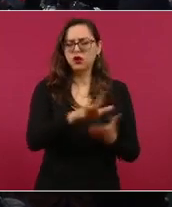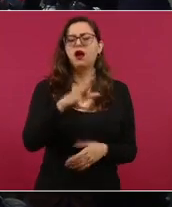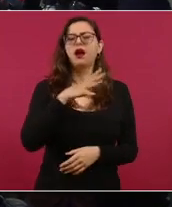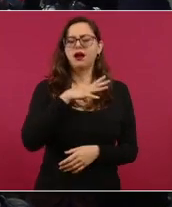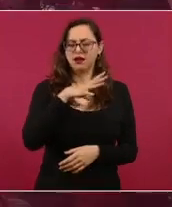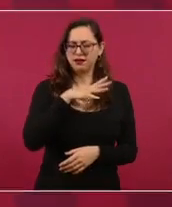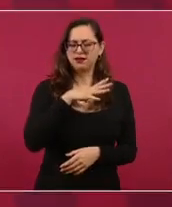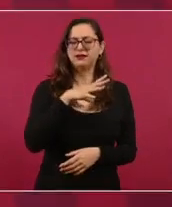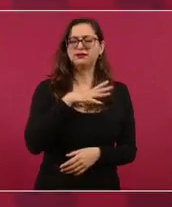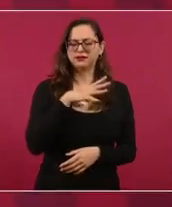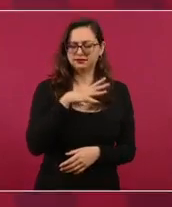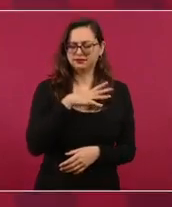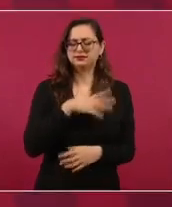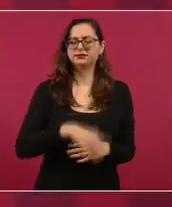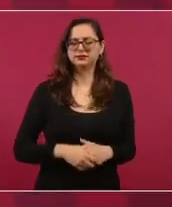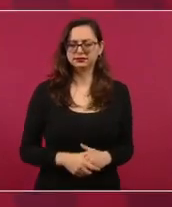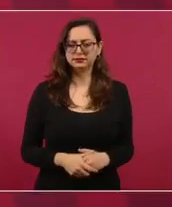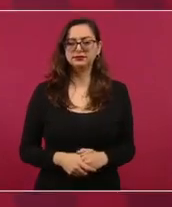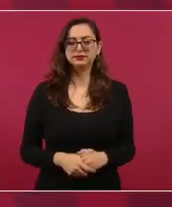por lo general